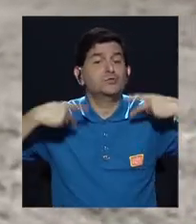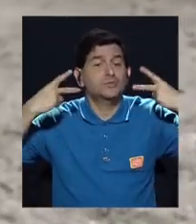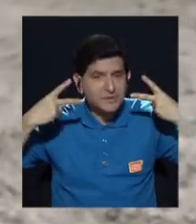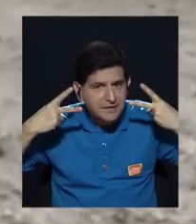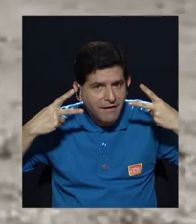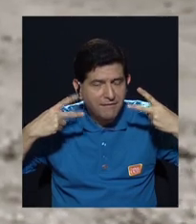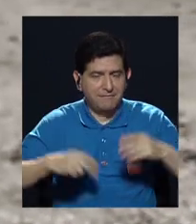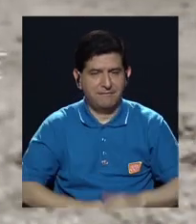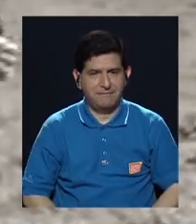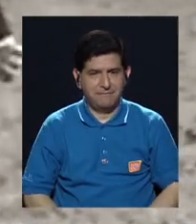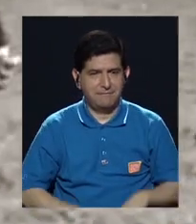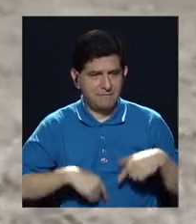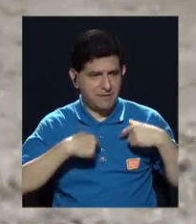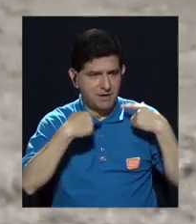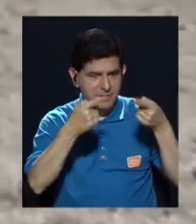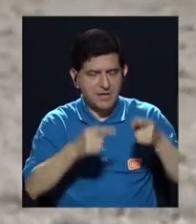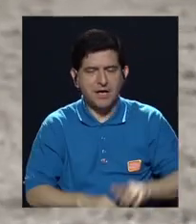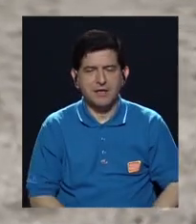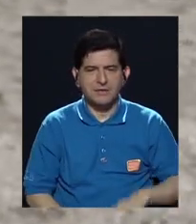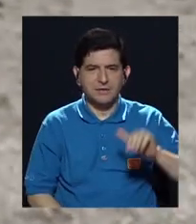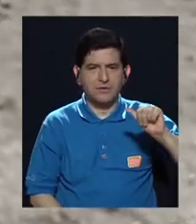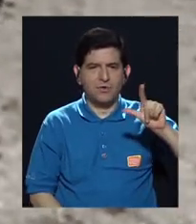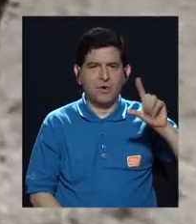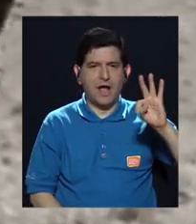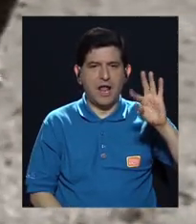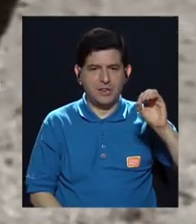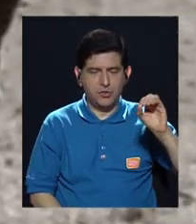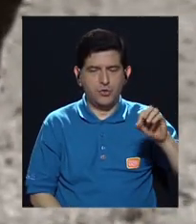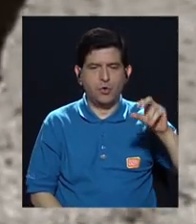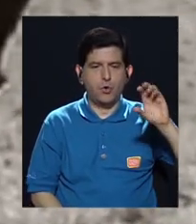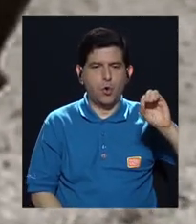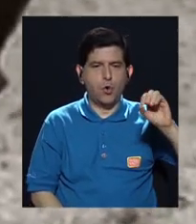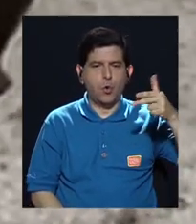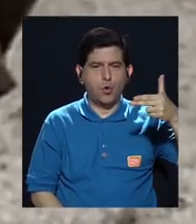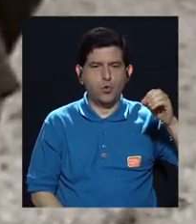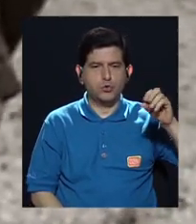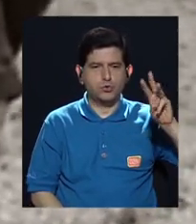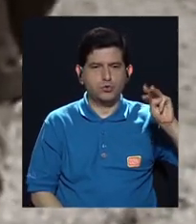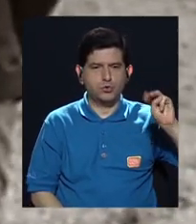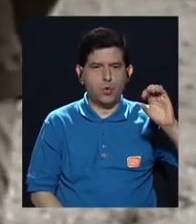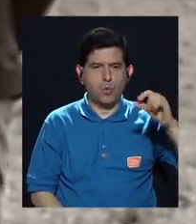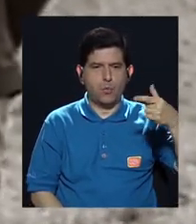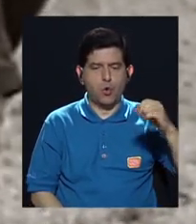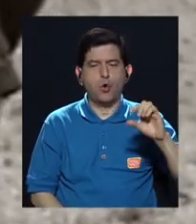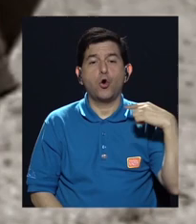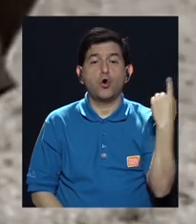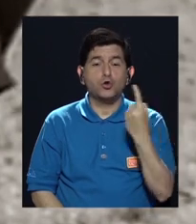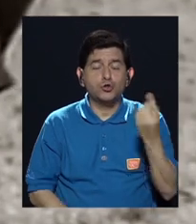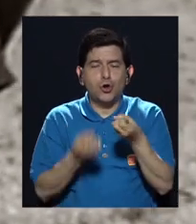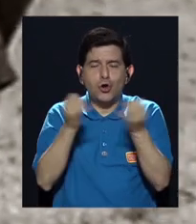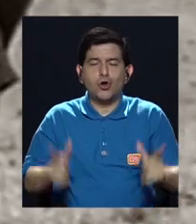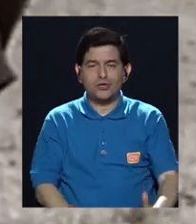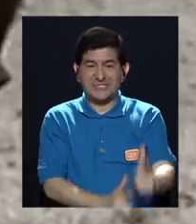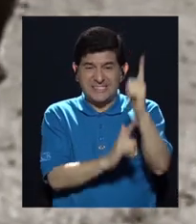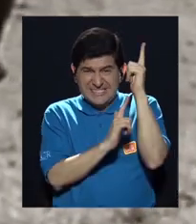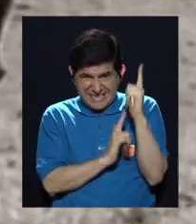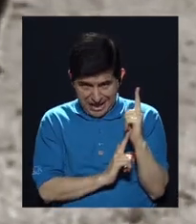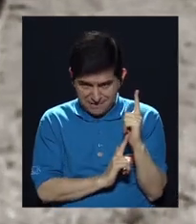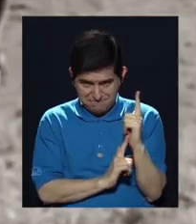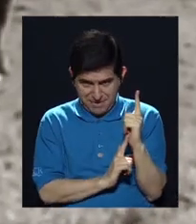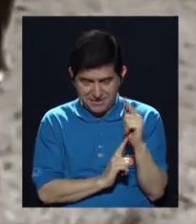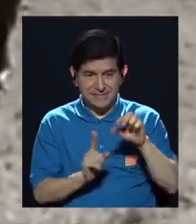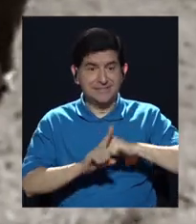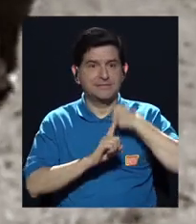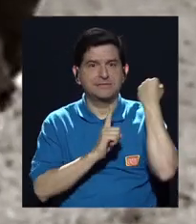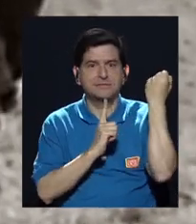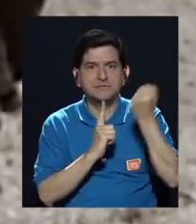vida yendo ahí al Alto de Chomogo, en tierra de nadie, solos, desarmados. Sí, sí.